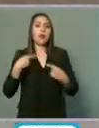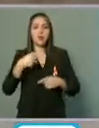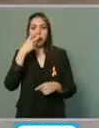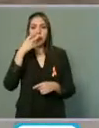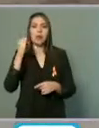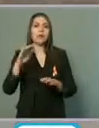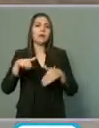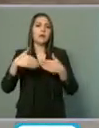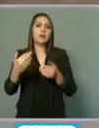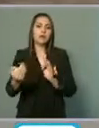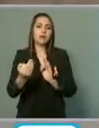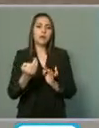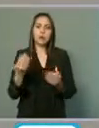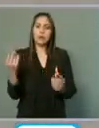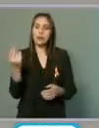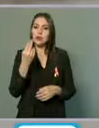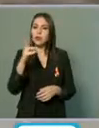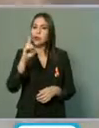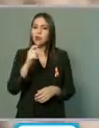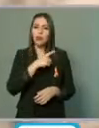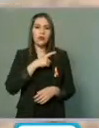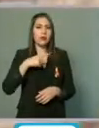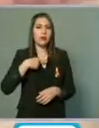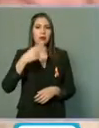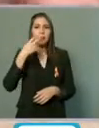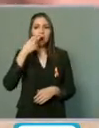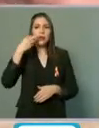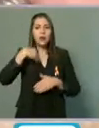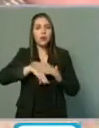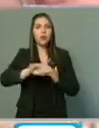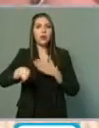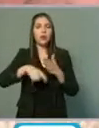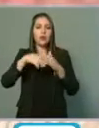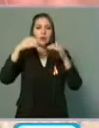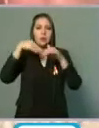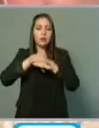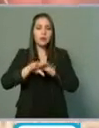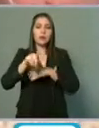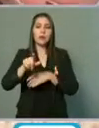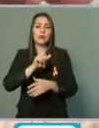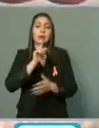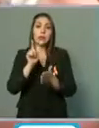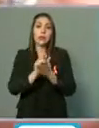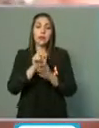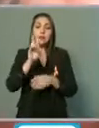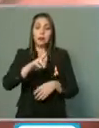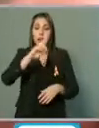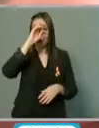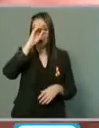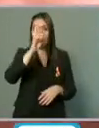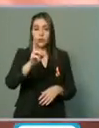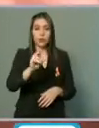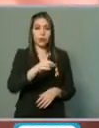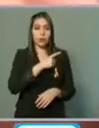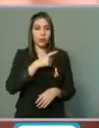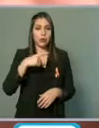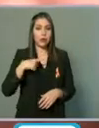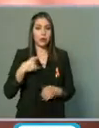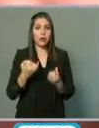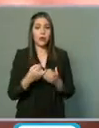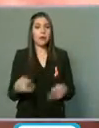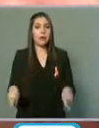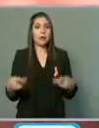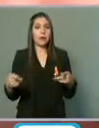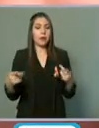ahí la importancia de que no se permita su consumo en lugares cerrados. Legalmente hablando, está prohibido, inclusive su